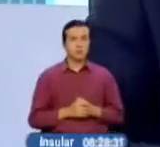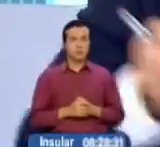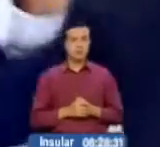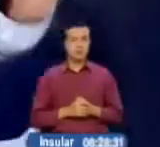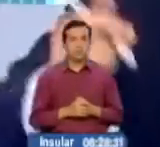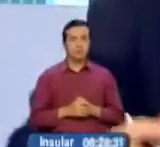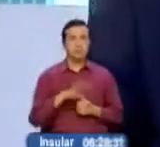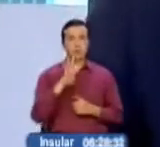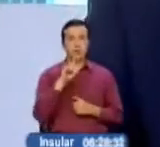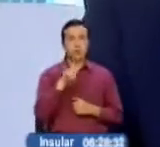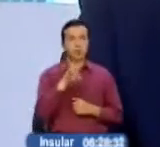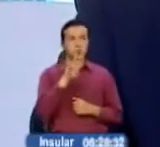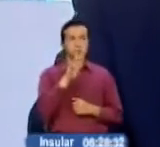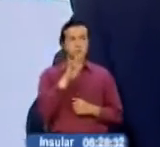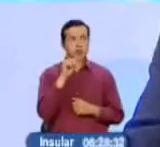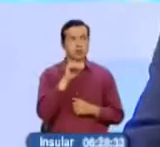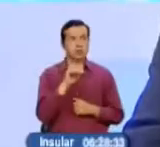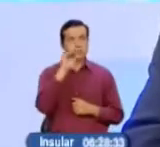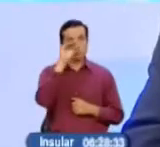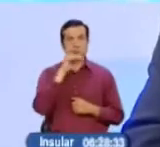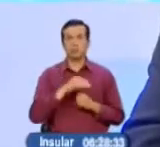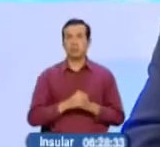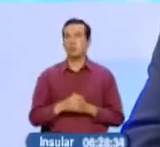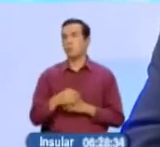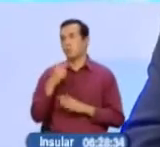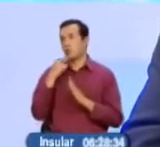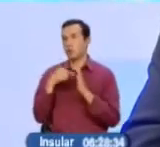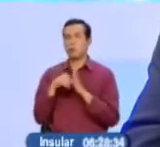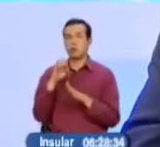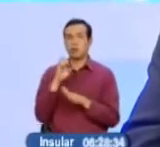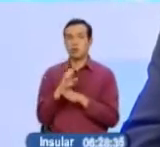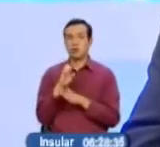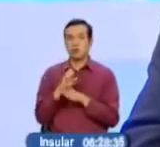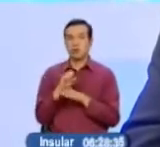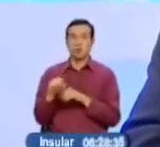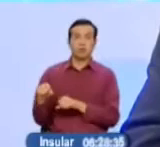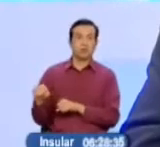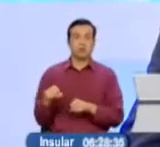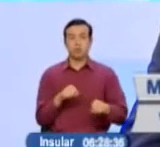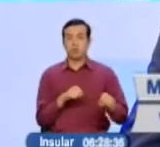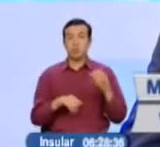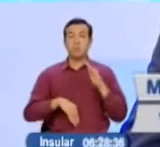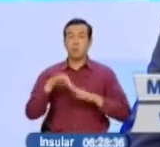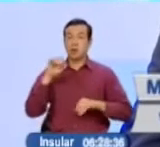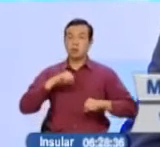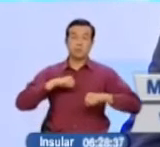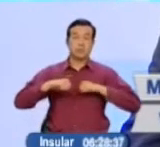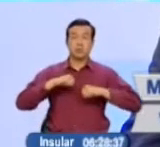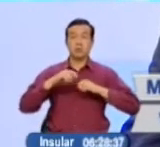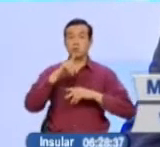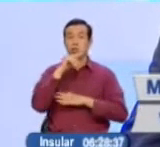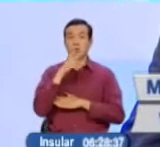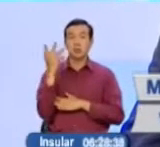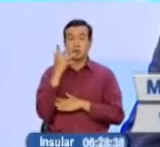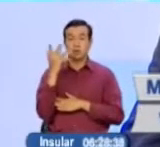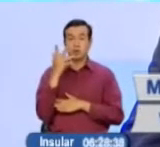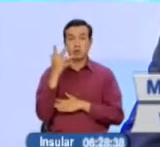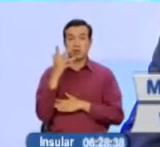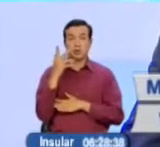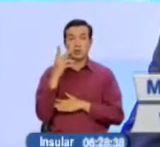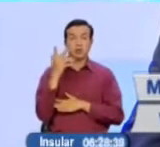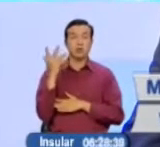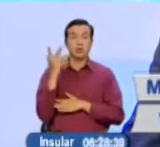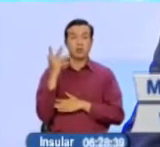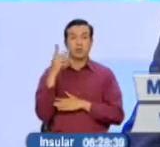de este 4.7, por ejemplo? Bueno, digamos que en la historia del Ecuador, los sismos que han causado más daño son los sismos que tienen un